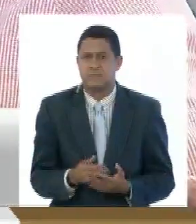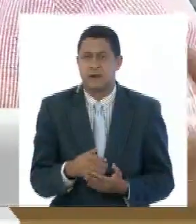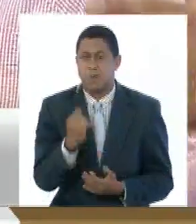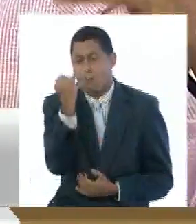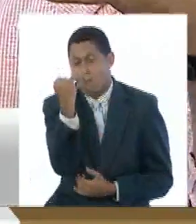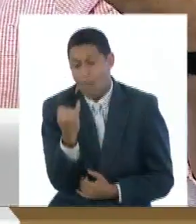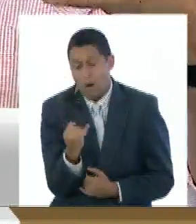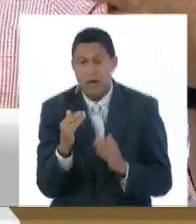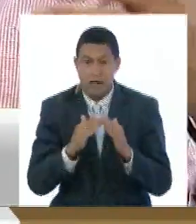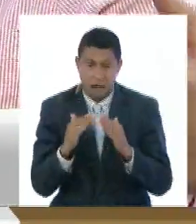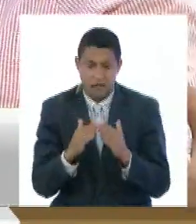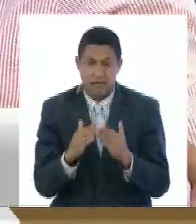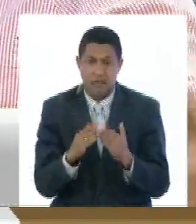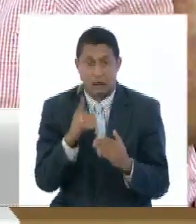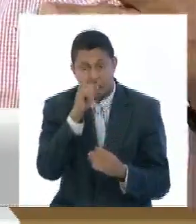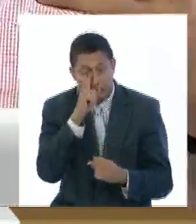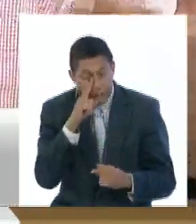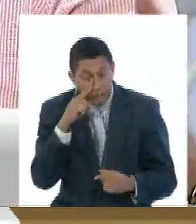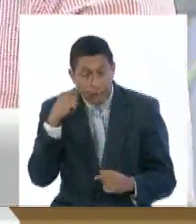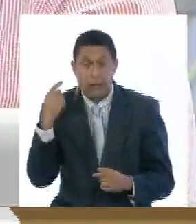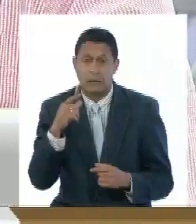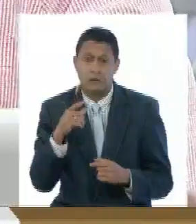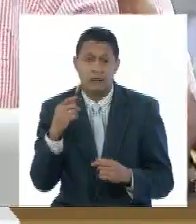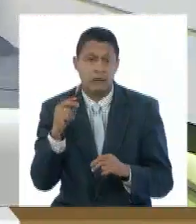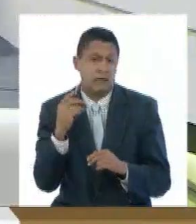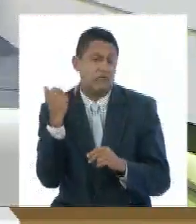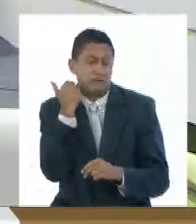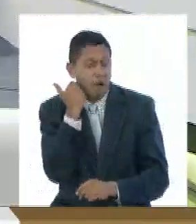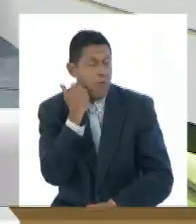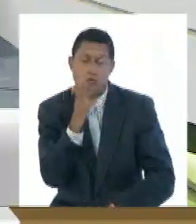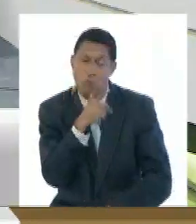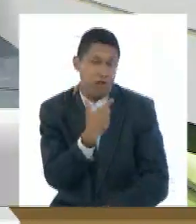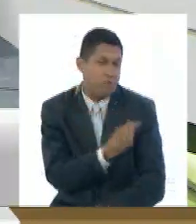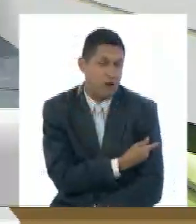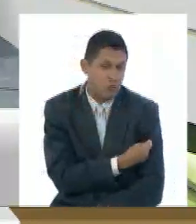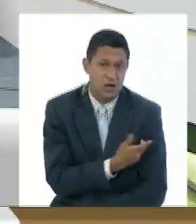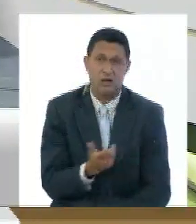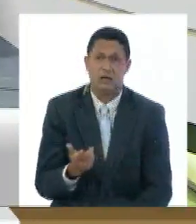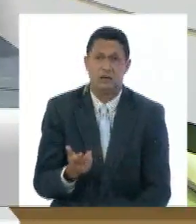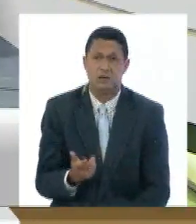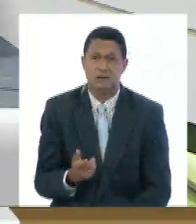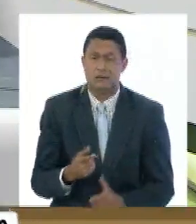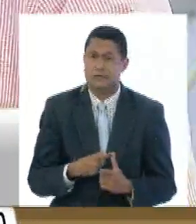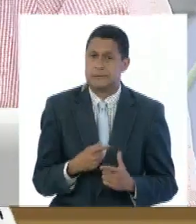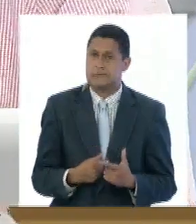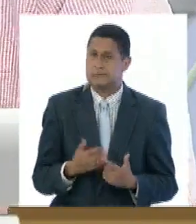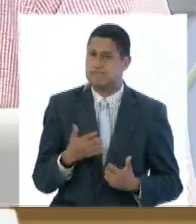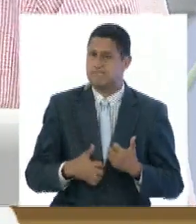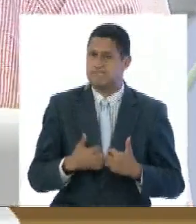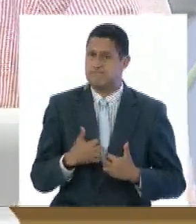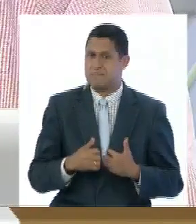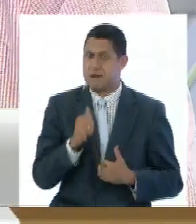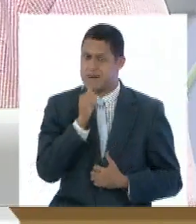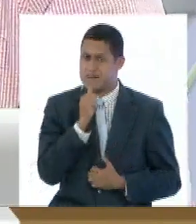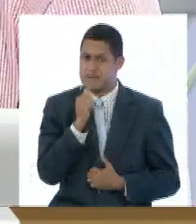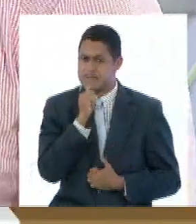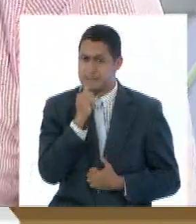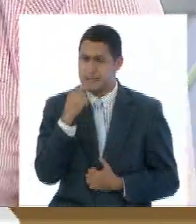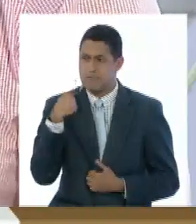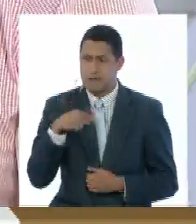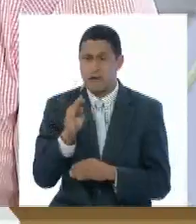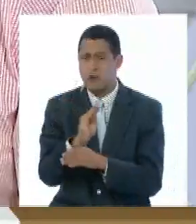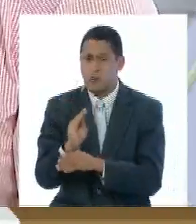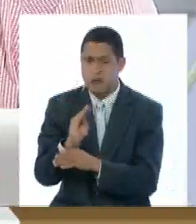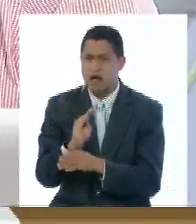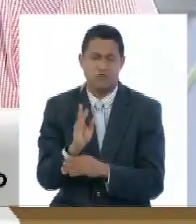desnutridos en la casa, niñitos enfermitos que no se han podido vacunar. Y entonces la situación de quienes nos deberían estar